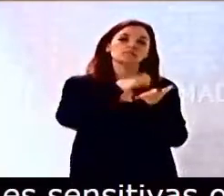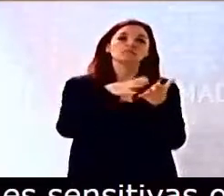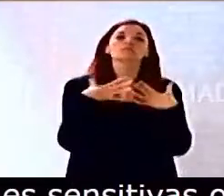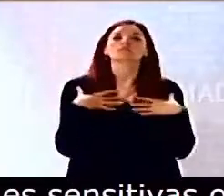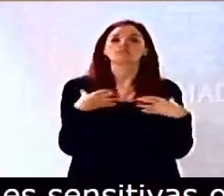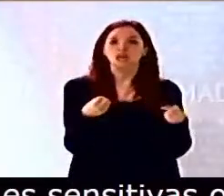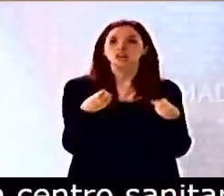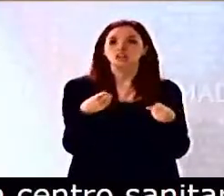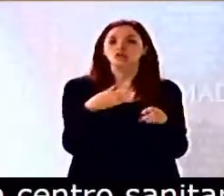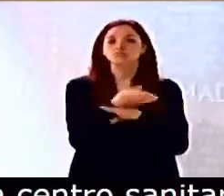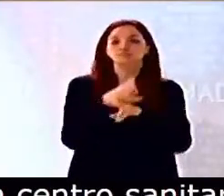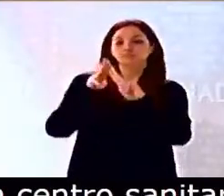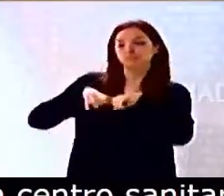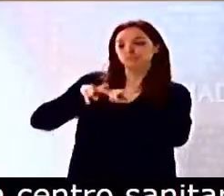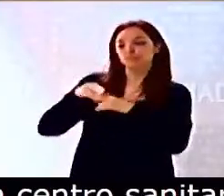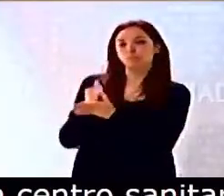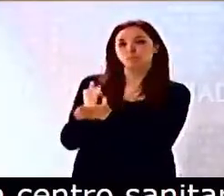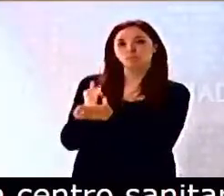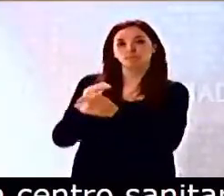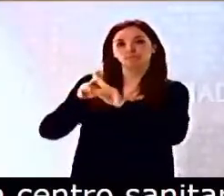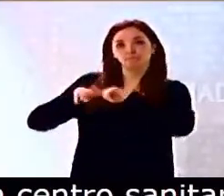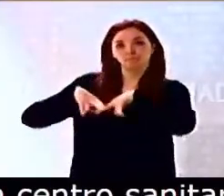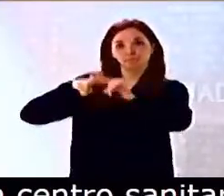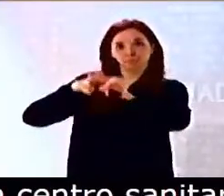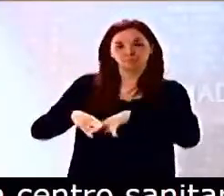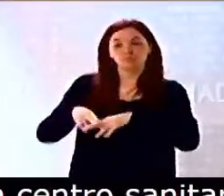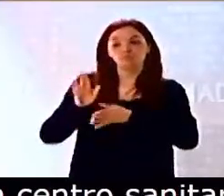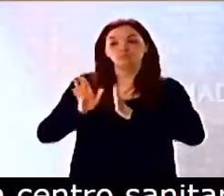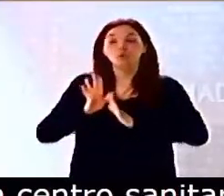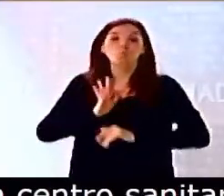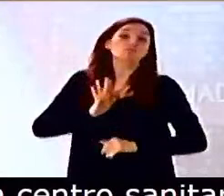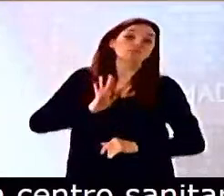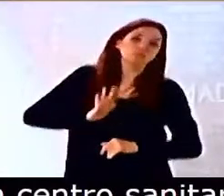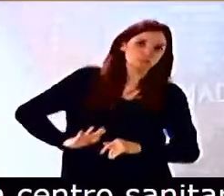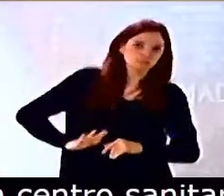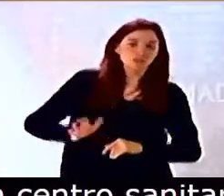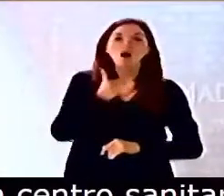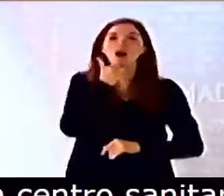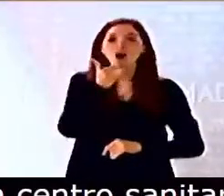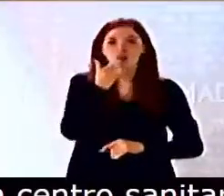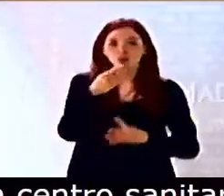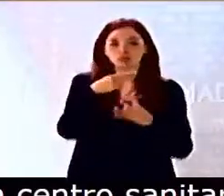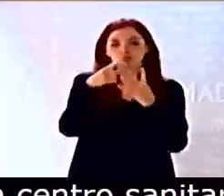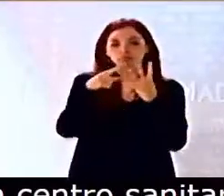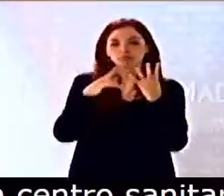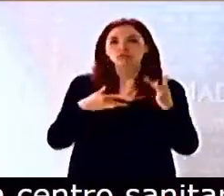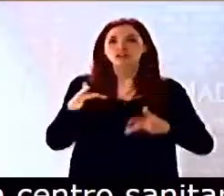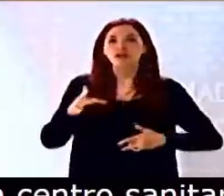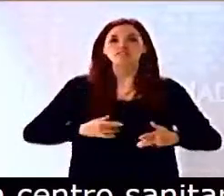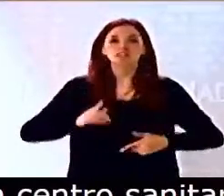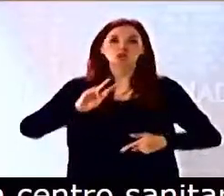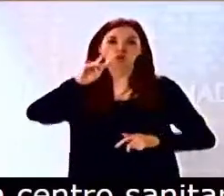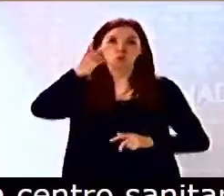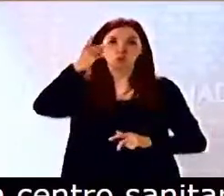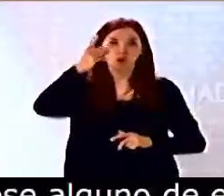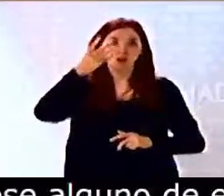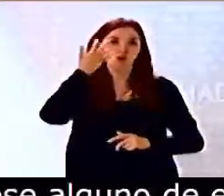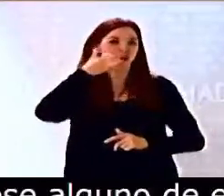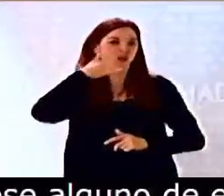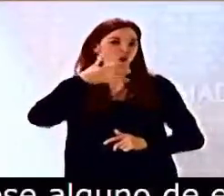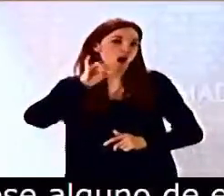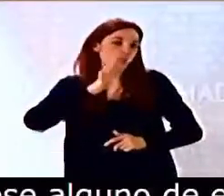se le haga un diagnóstico precoz por si tuviese alguno de esos efectos adversos